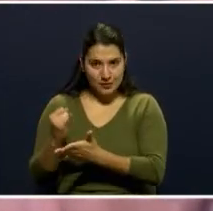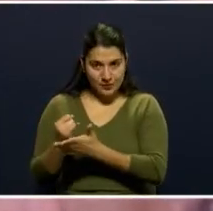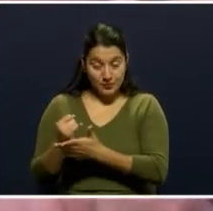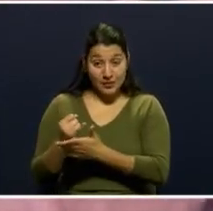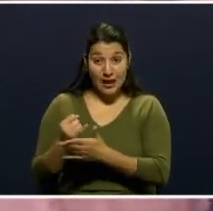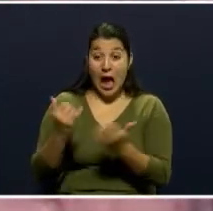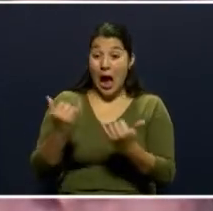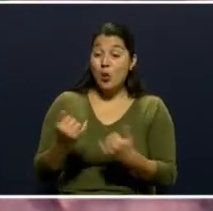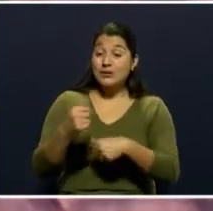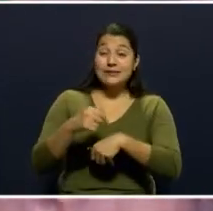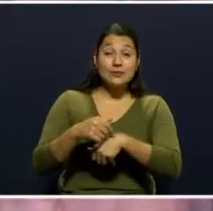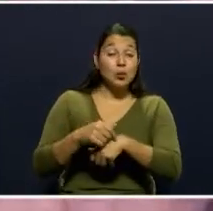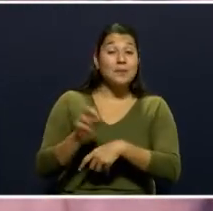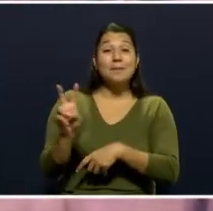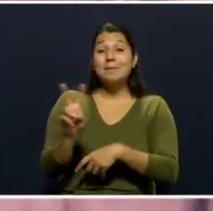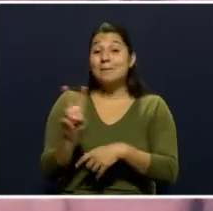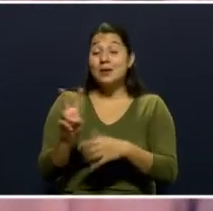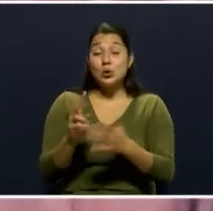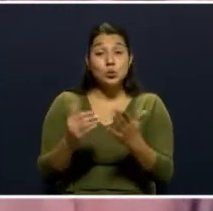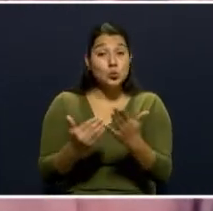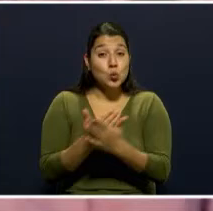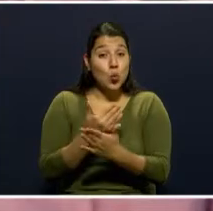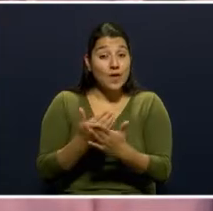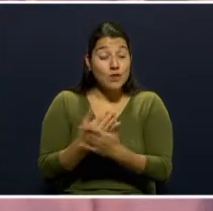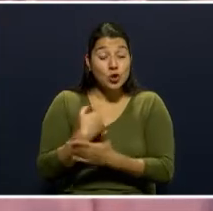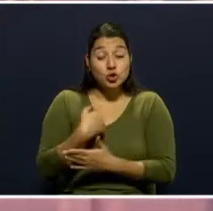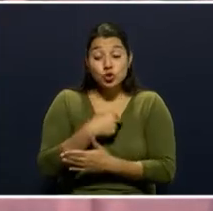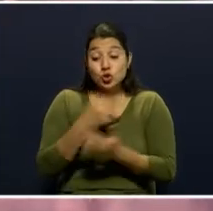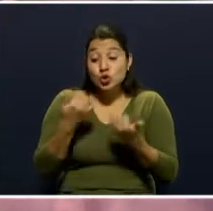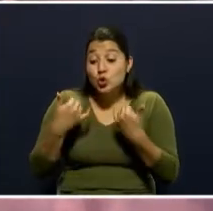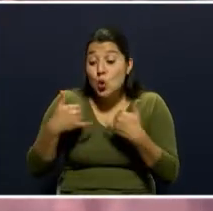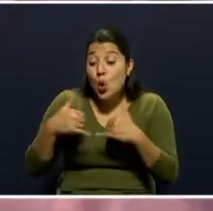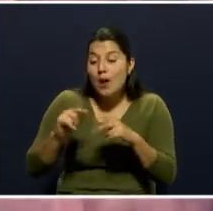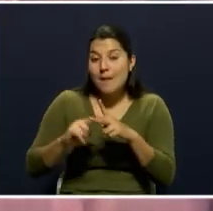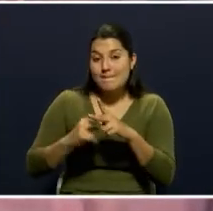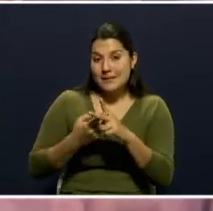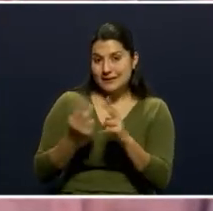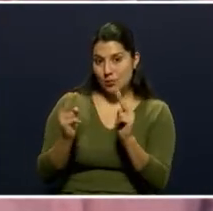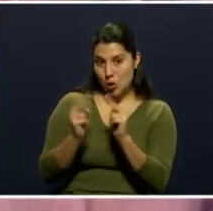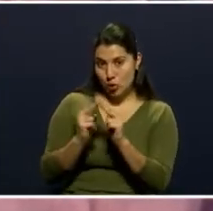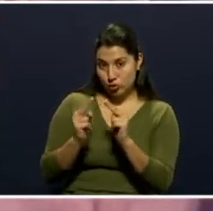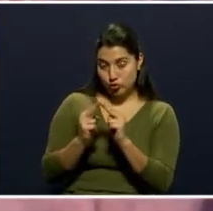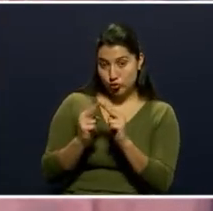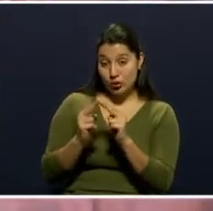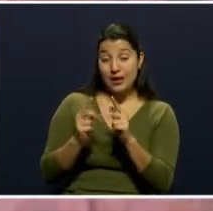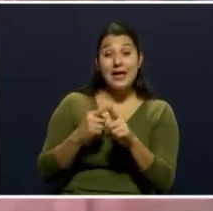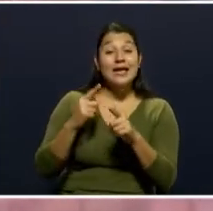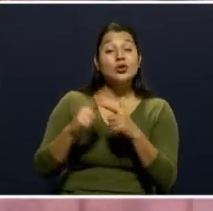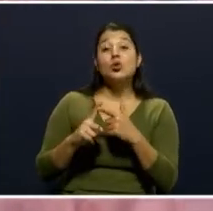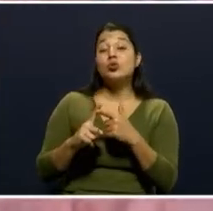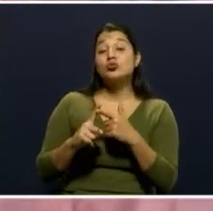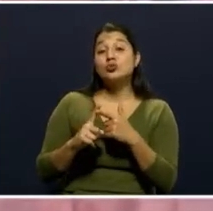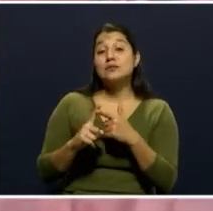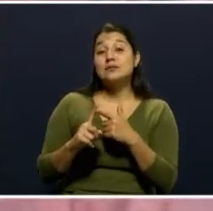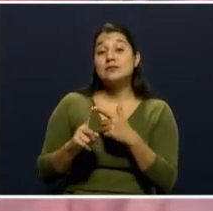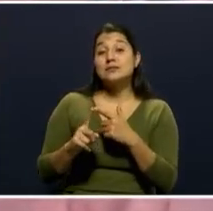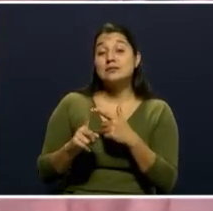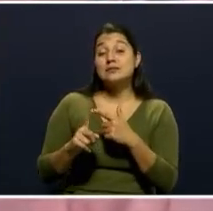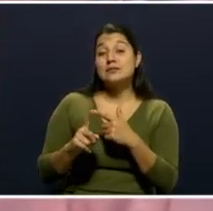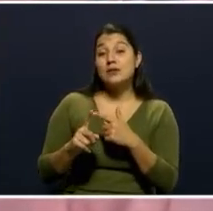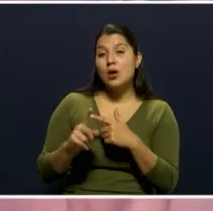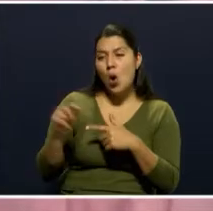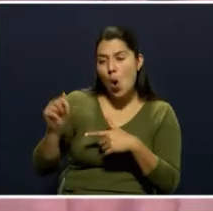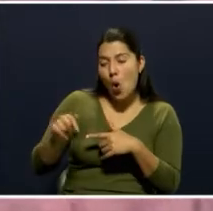virus tan nuevo, del que apenas estamos comenzando a conocer, que lo que hoy de hecho expresaba en una